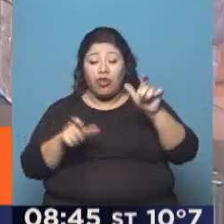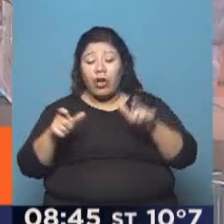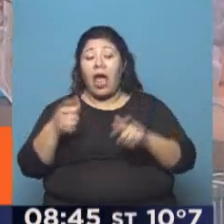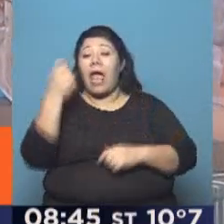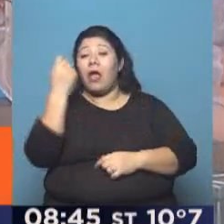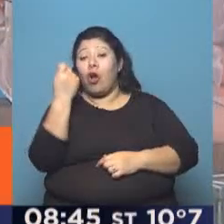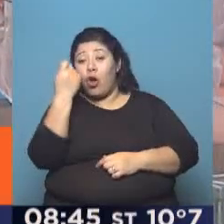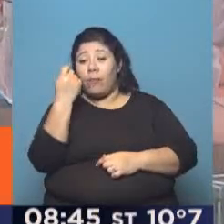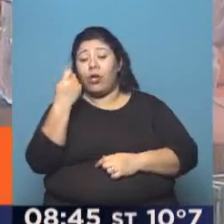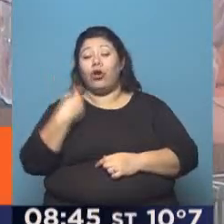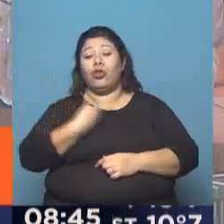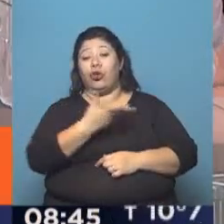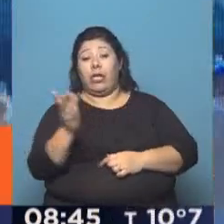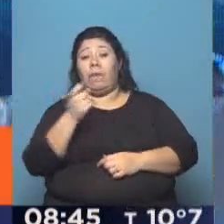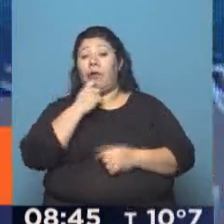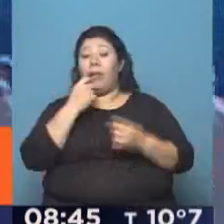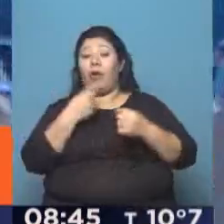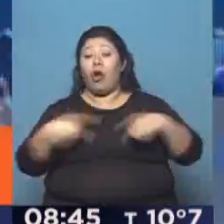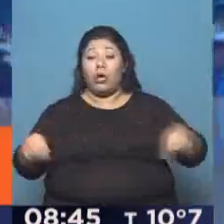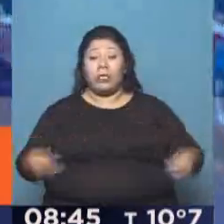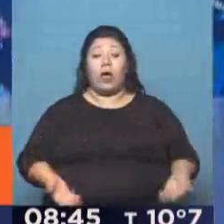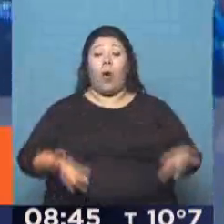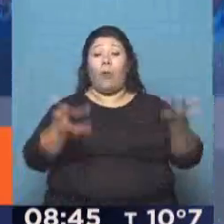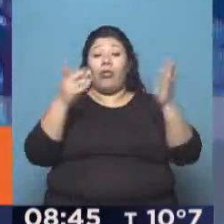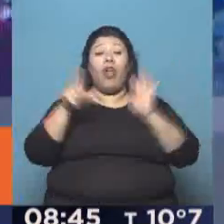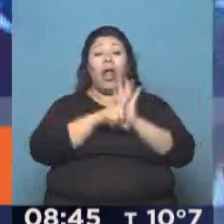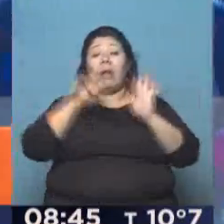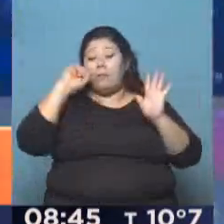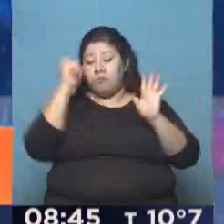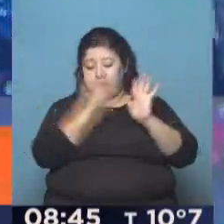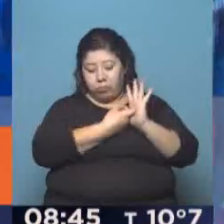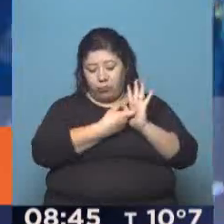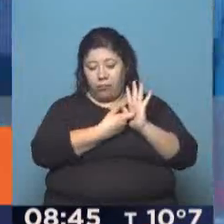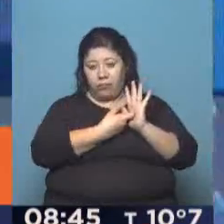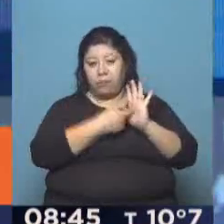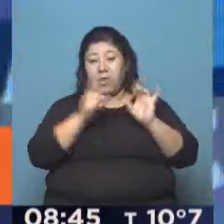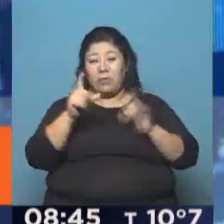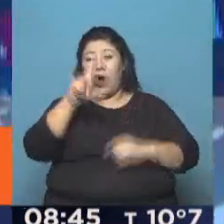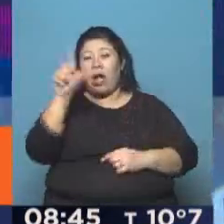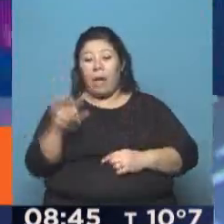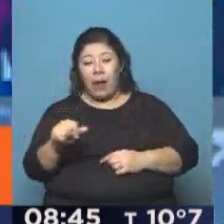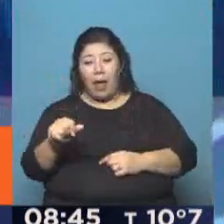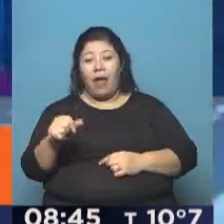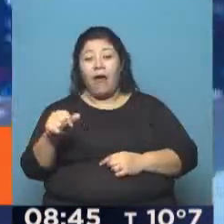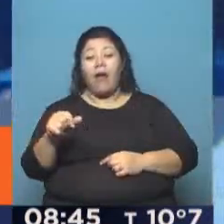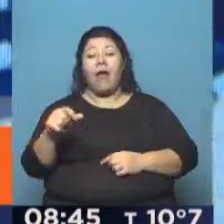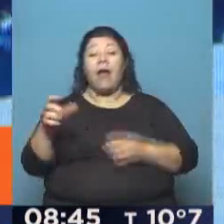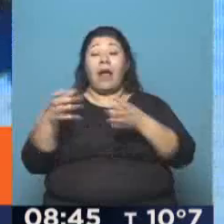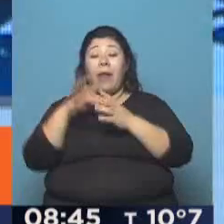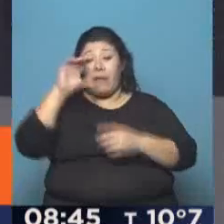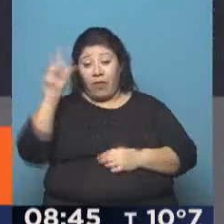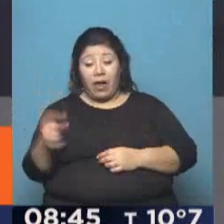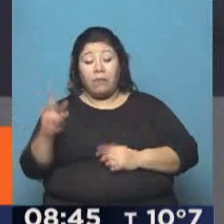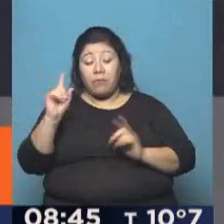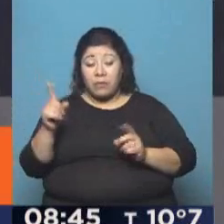el el aumento de las tarifa fue no solo ilegal como lo ha dicho la cámara Federal sino también brutal bueno nosotros est estamos